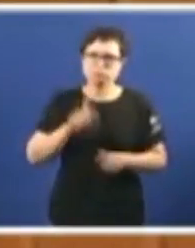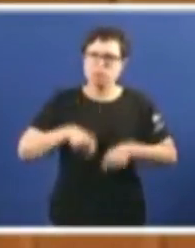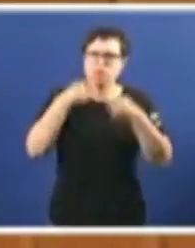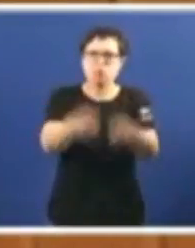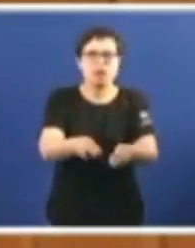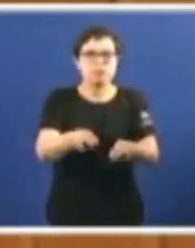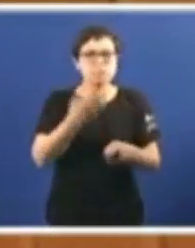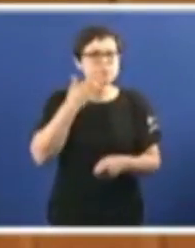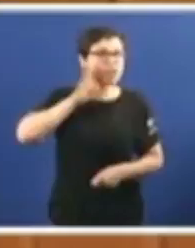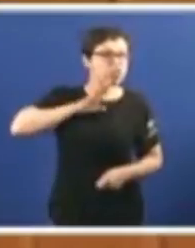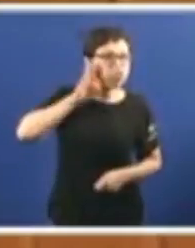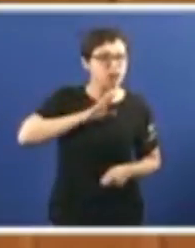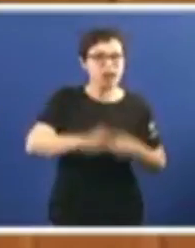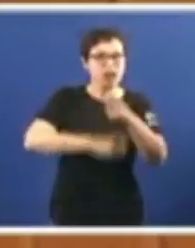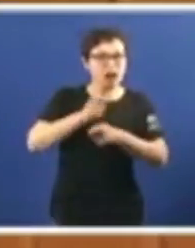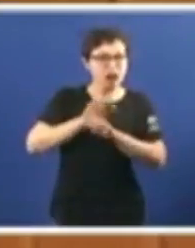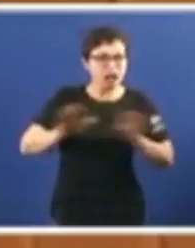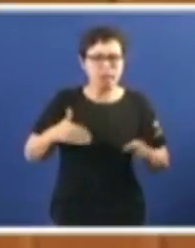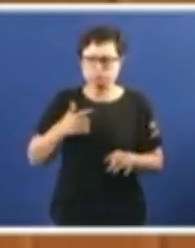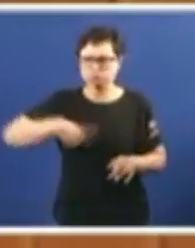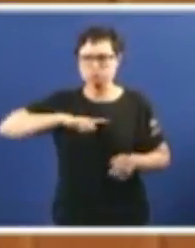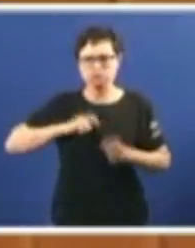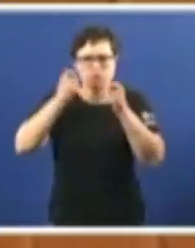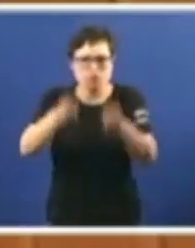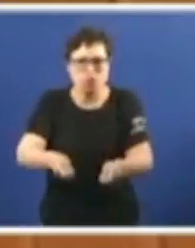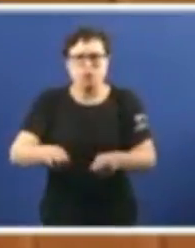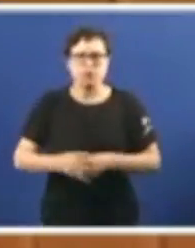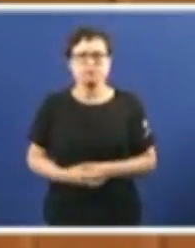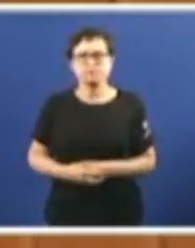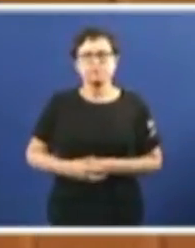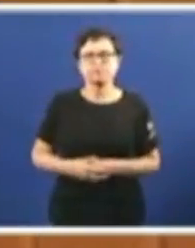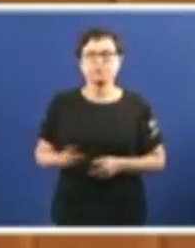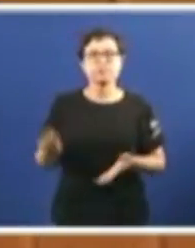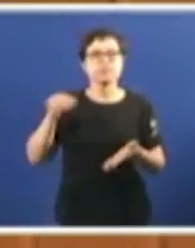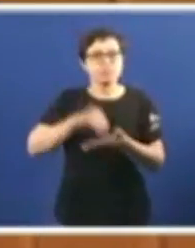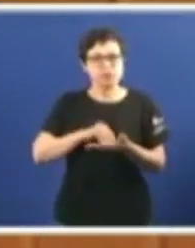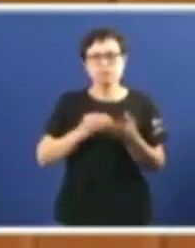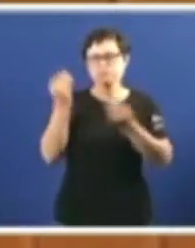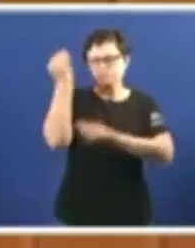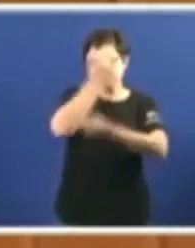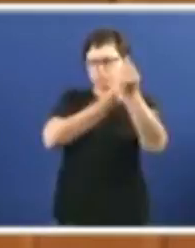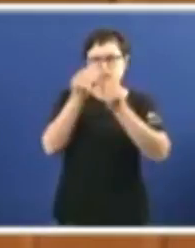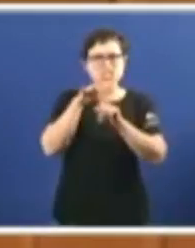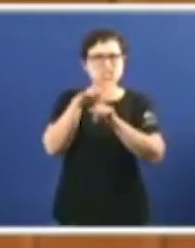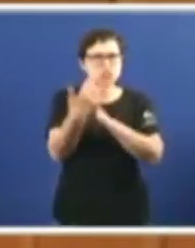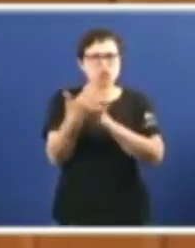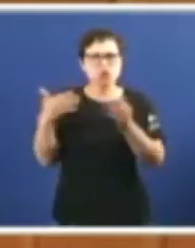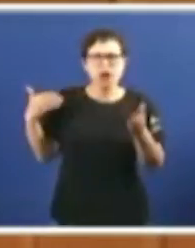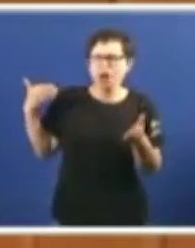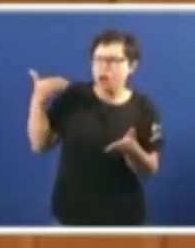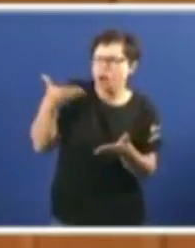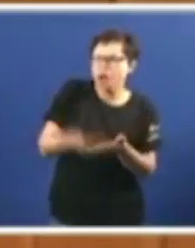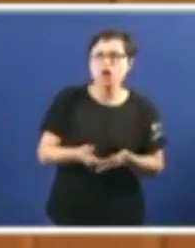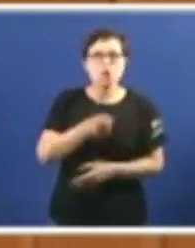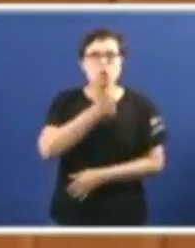non devolven un euro. Eso sí, queremos facer unha reflexión sobre por que se chega a esta situación e creemos que é